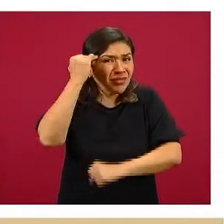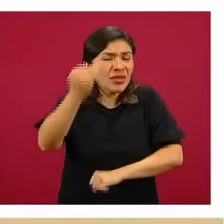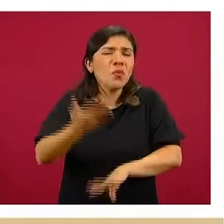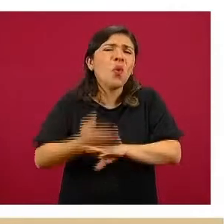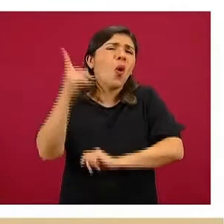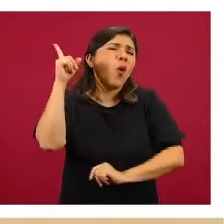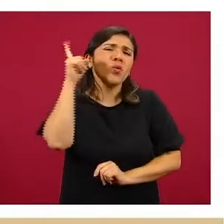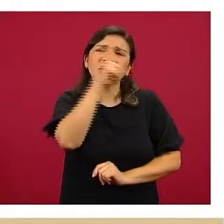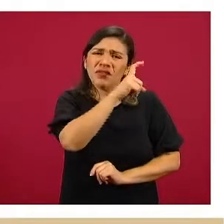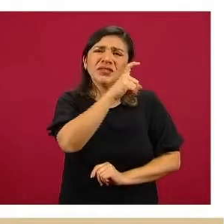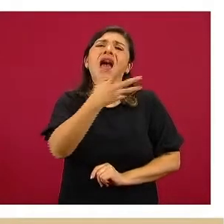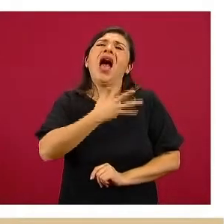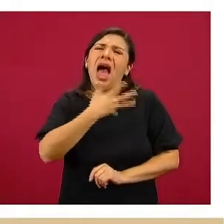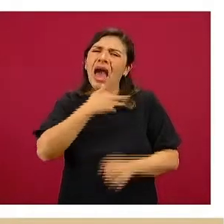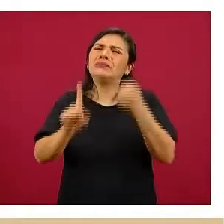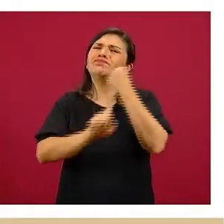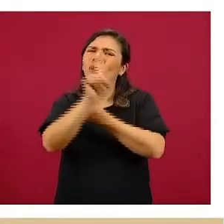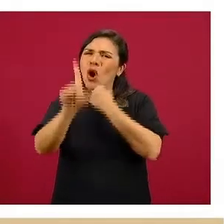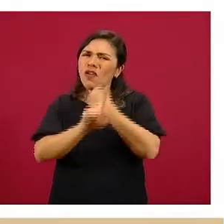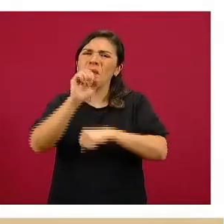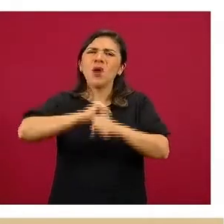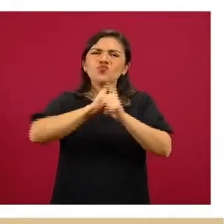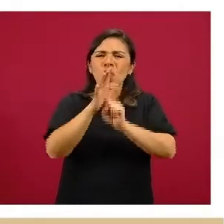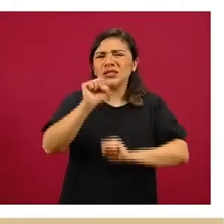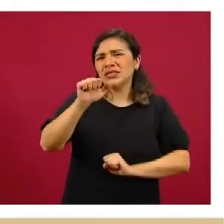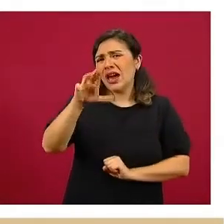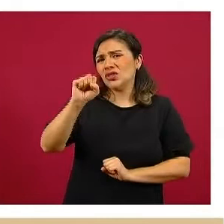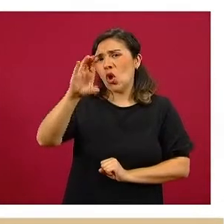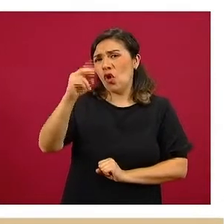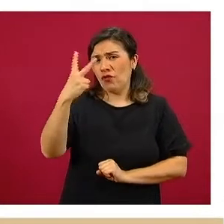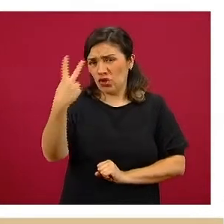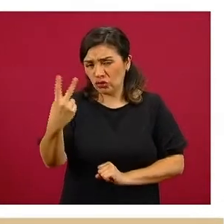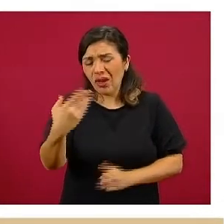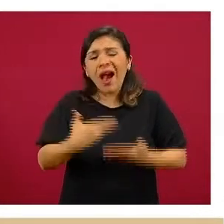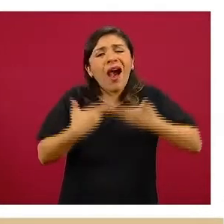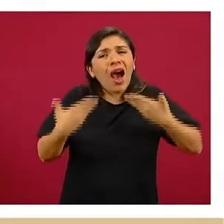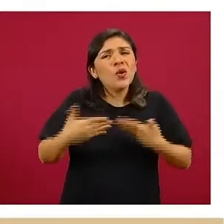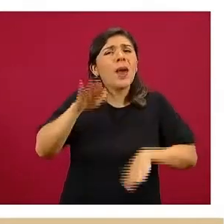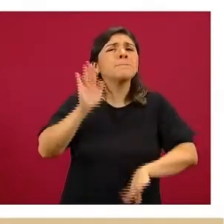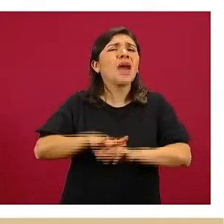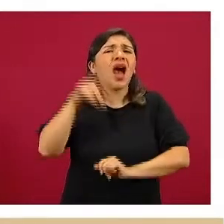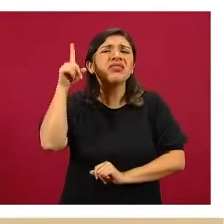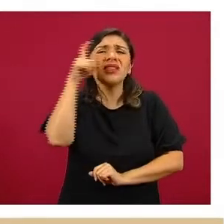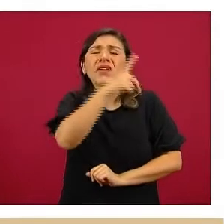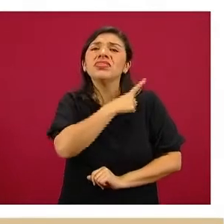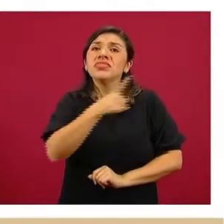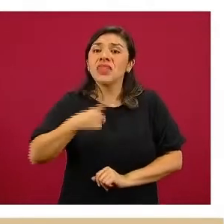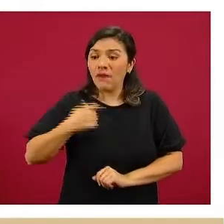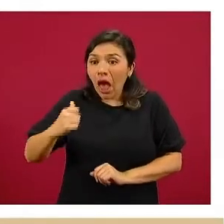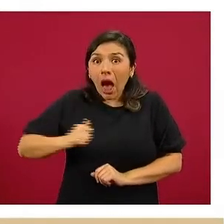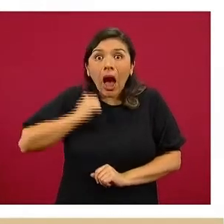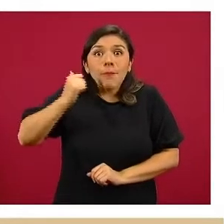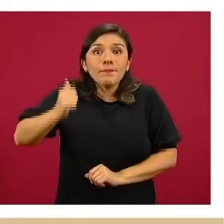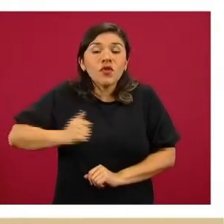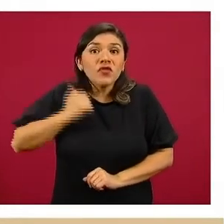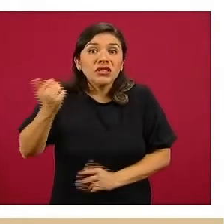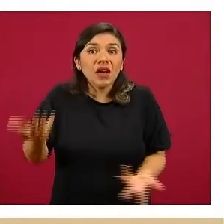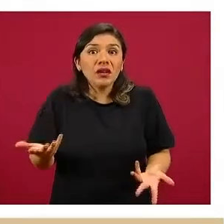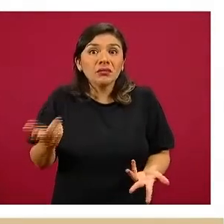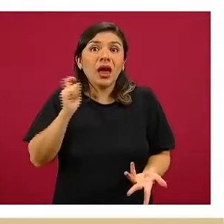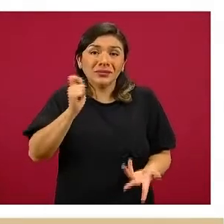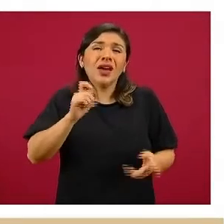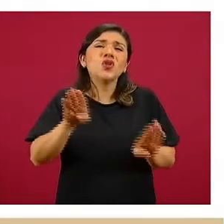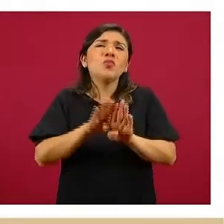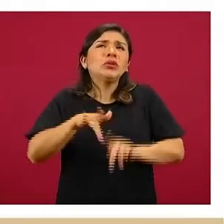de la adversidad de la pandemia del virus SARS-CoV-2. Hoy más que nunca tenemos que aprovechar esta situación de